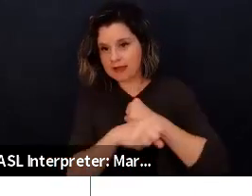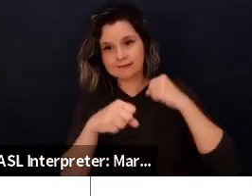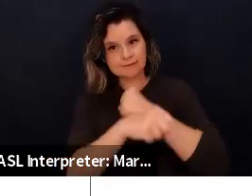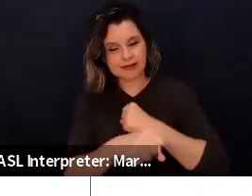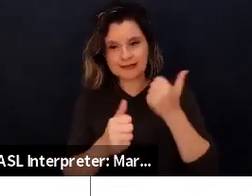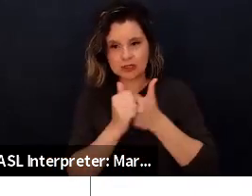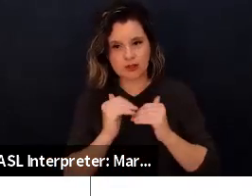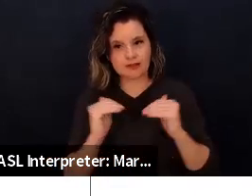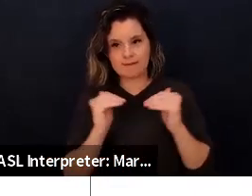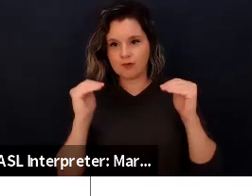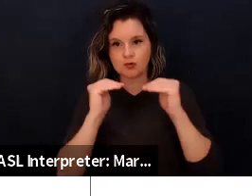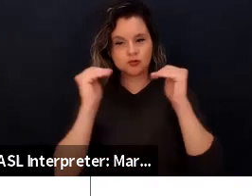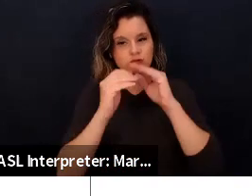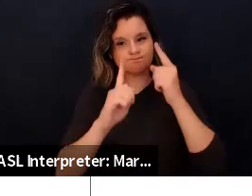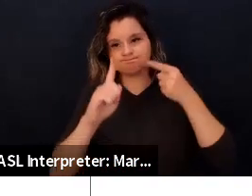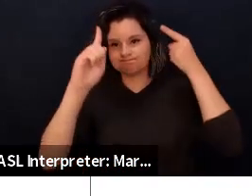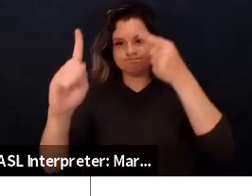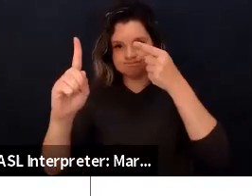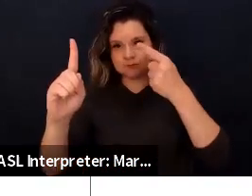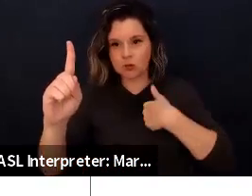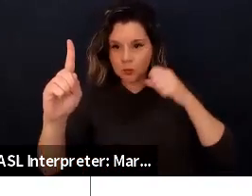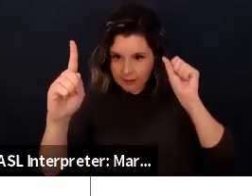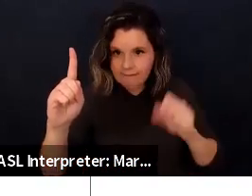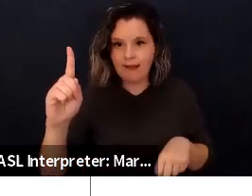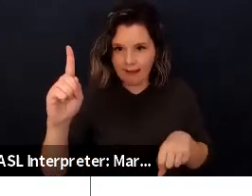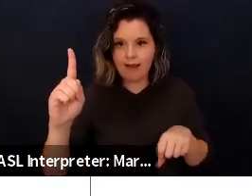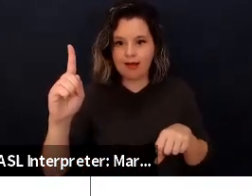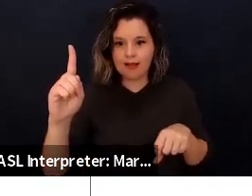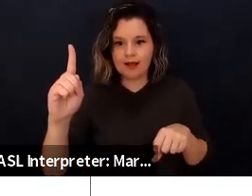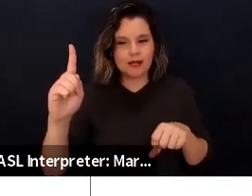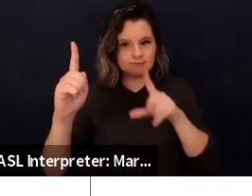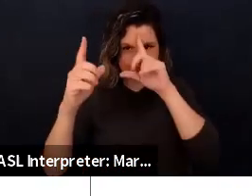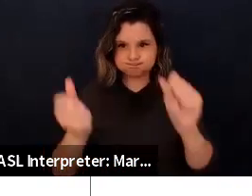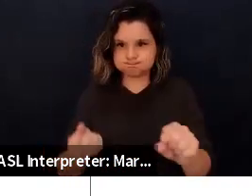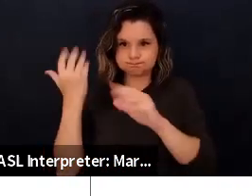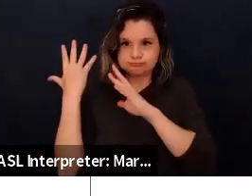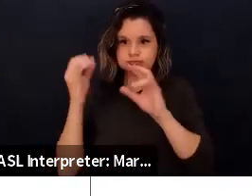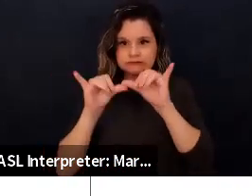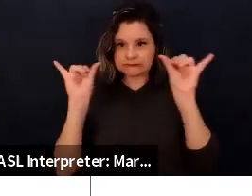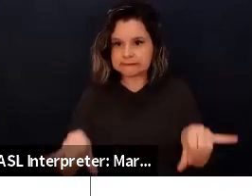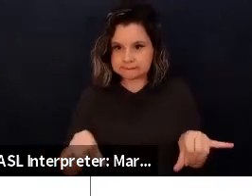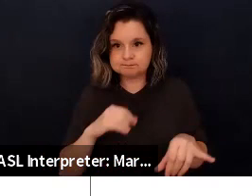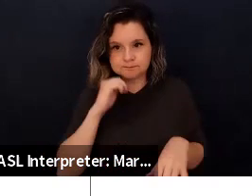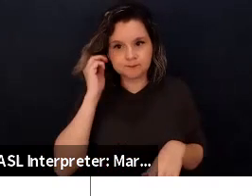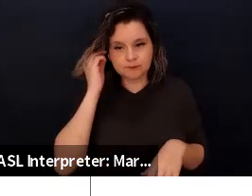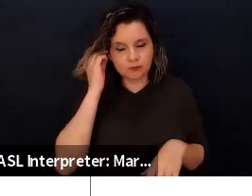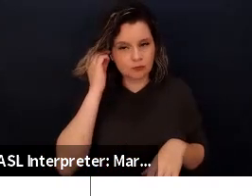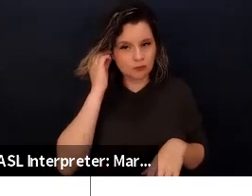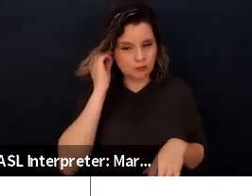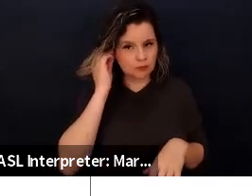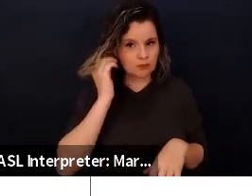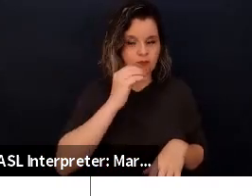para llegar al punto donde podemos abolir este sistema en total.